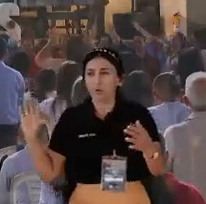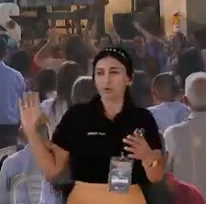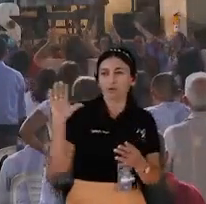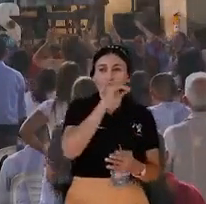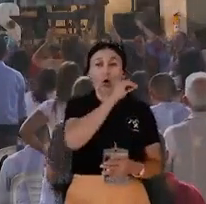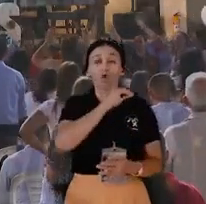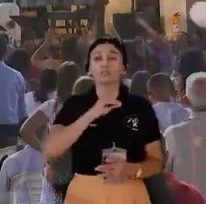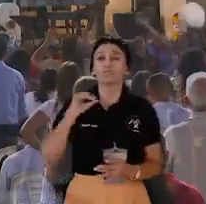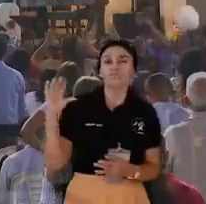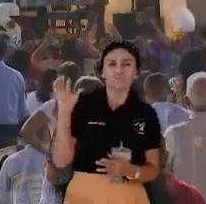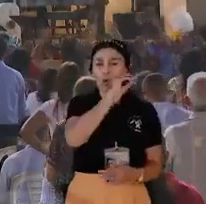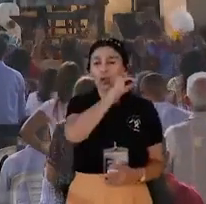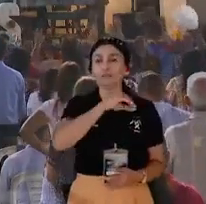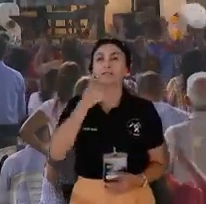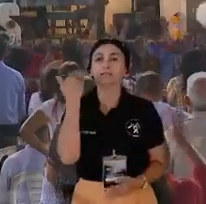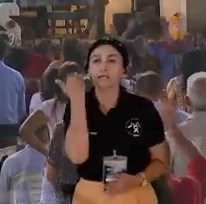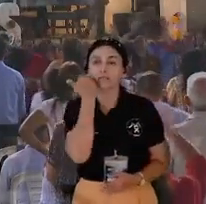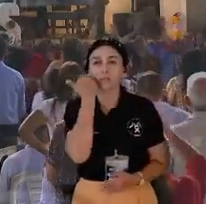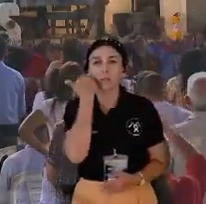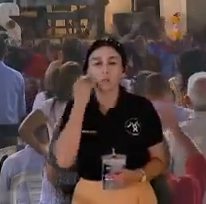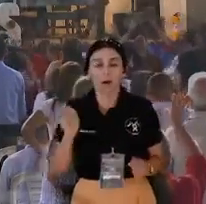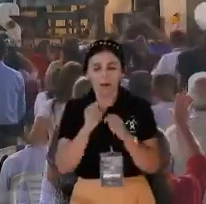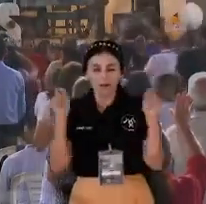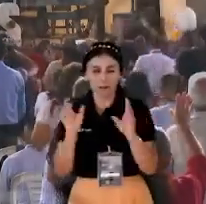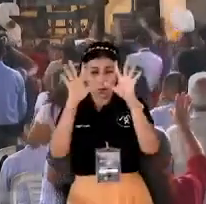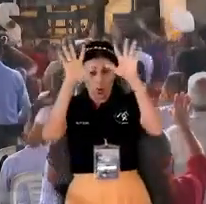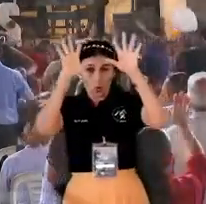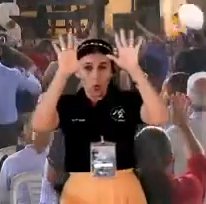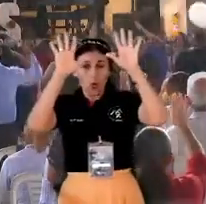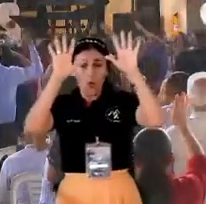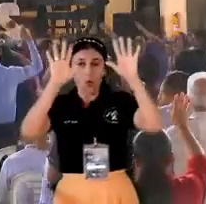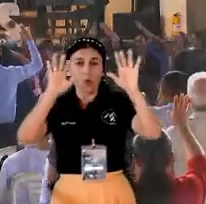nosotras. Adore a Cristo.